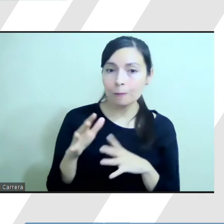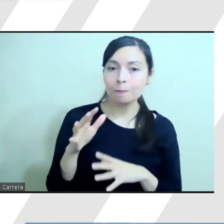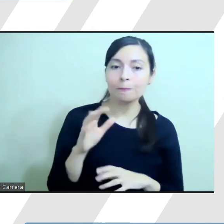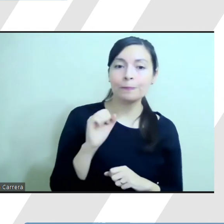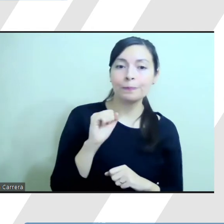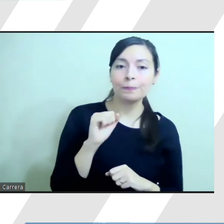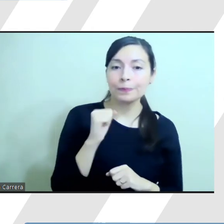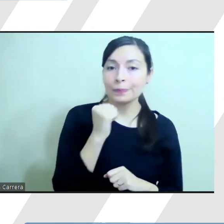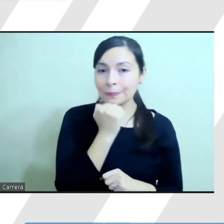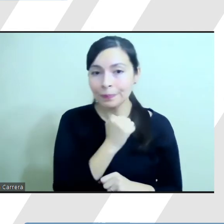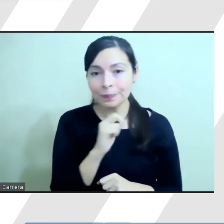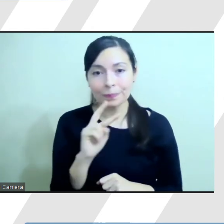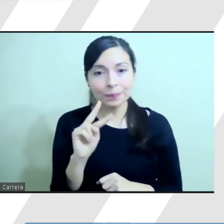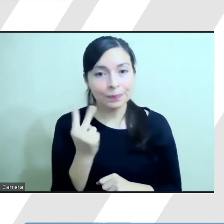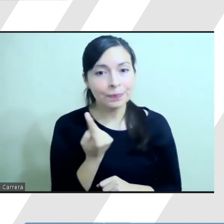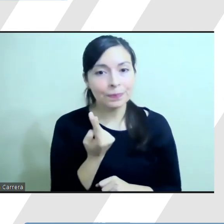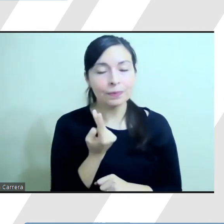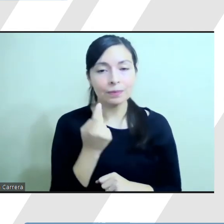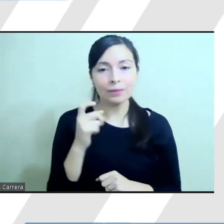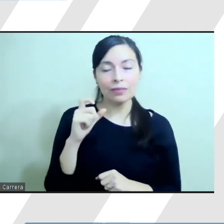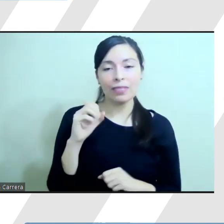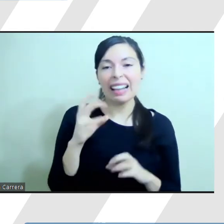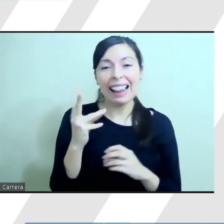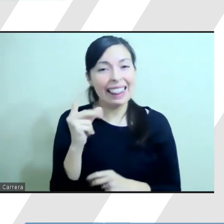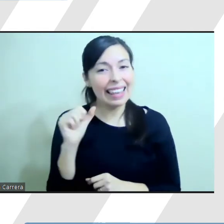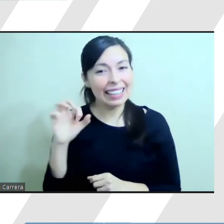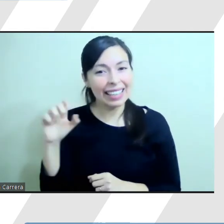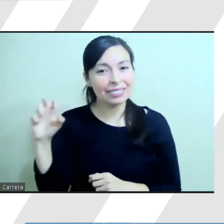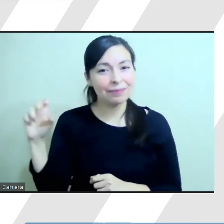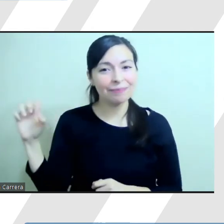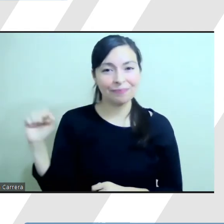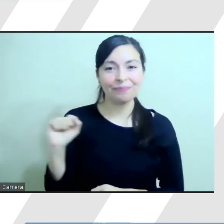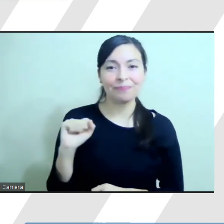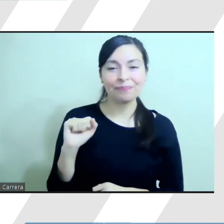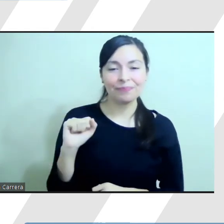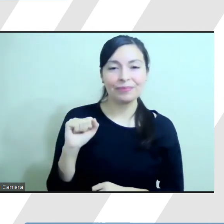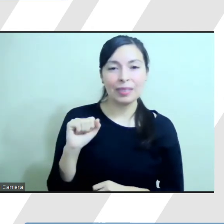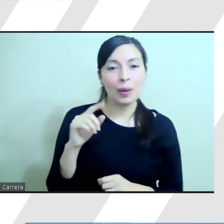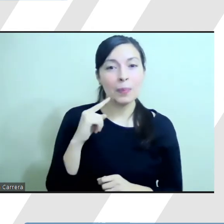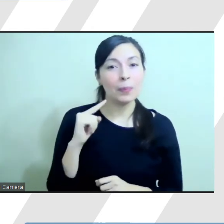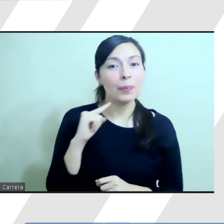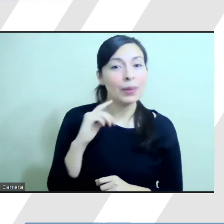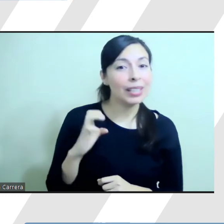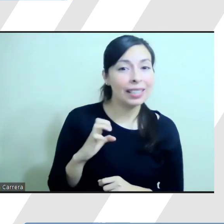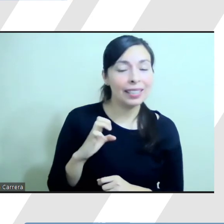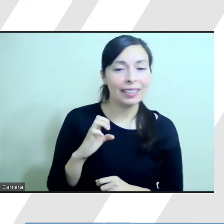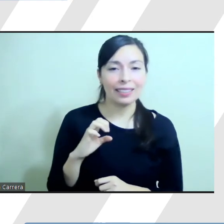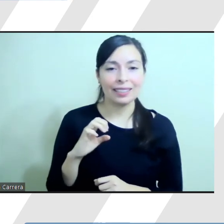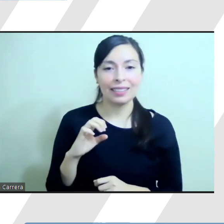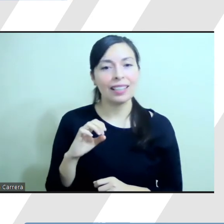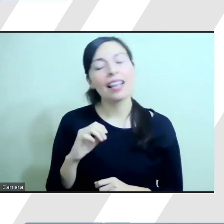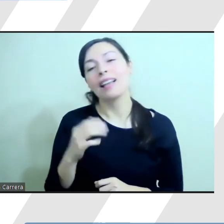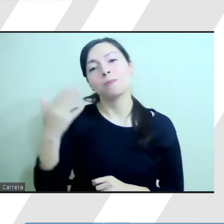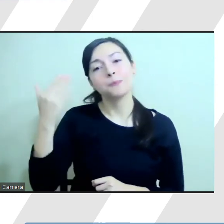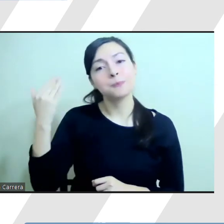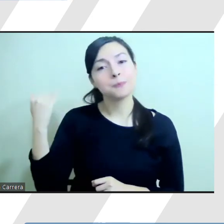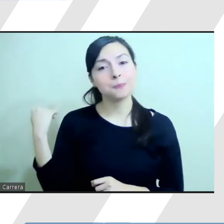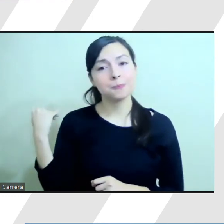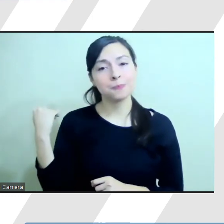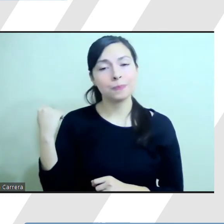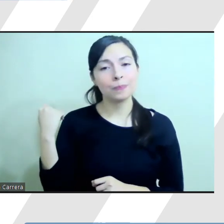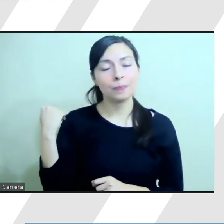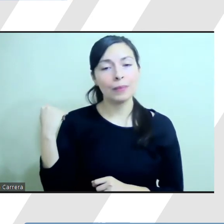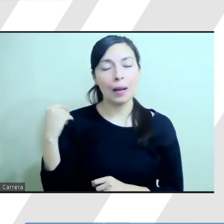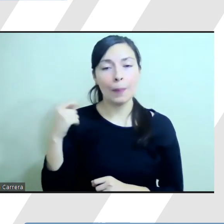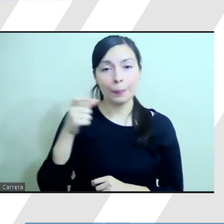esos cambios de letras o cambios de palabras completas, porque no tenemos que olvidar que la gente que venía a hacer esto